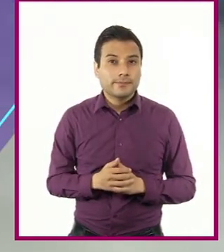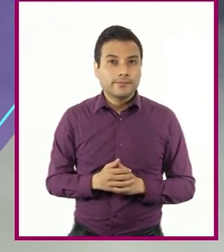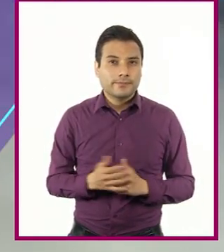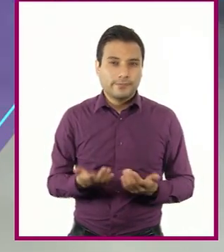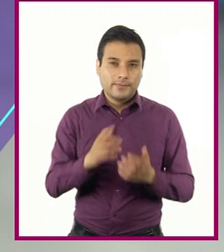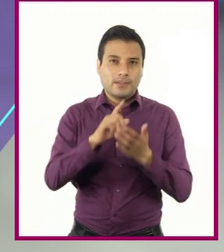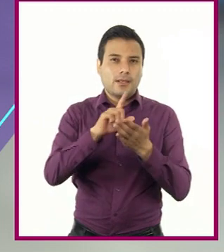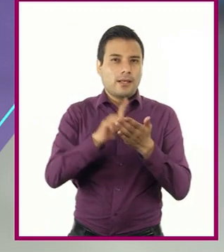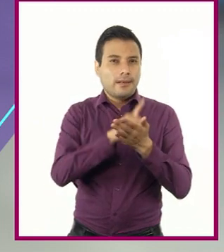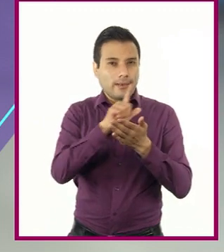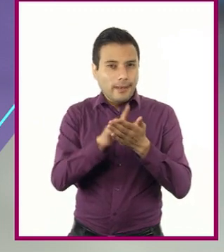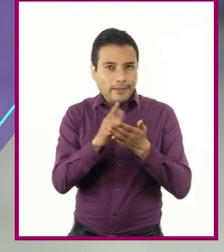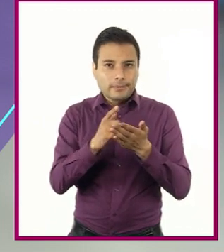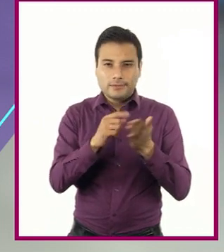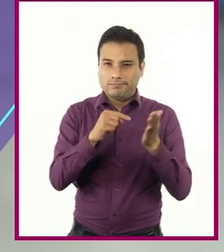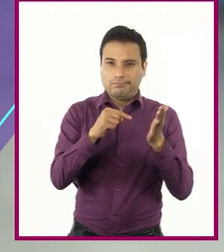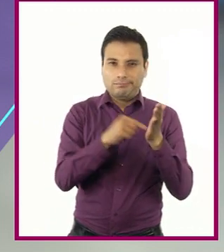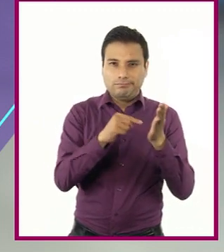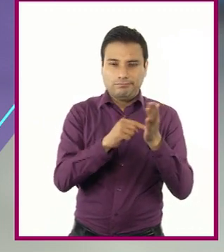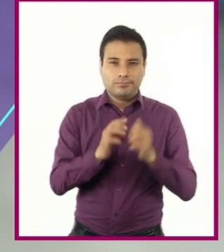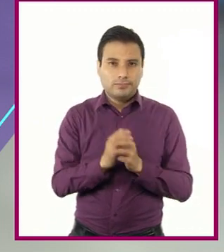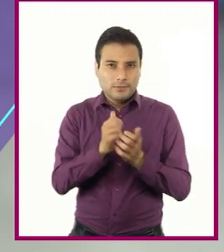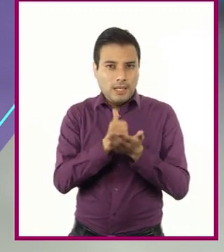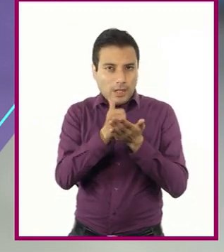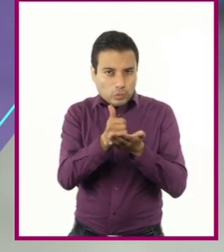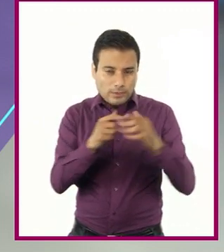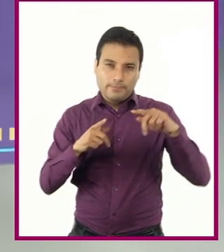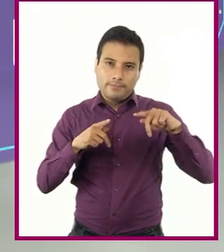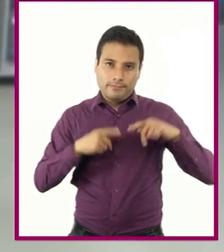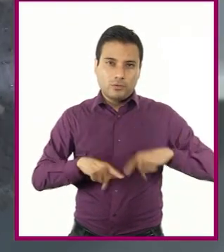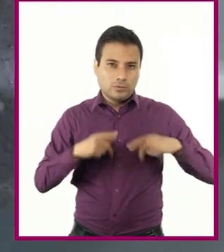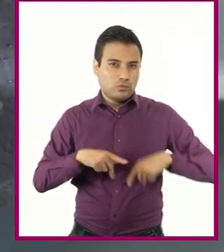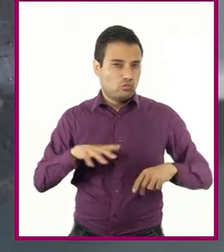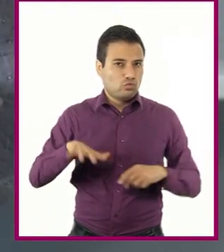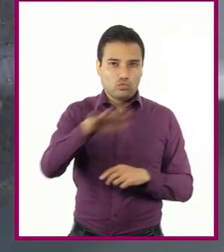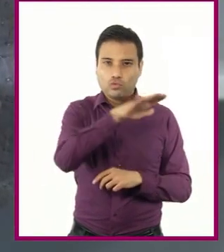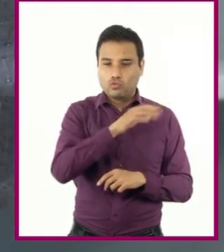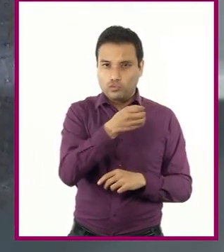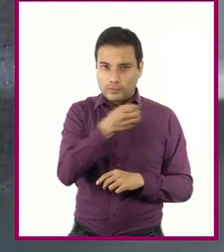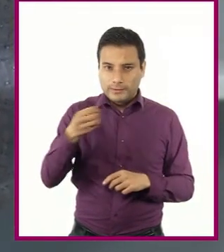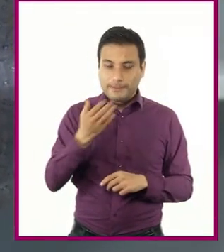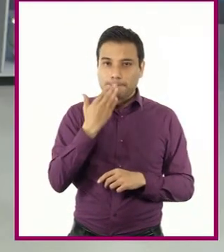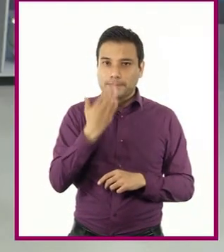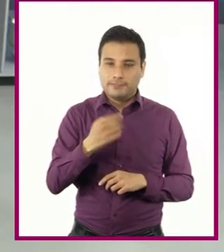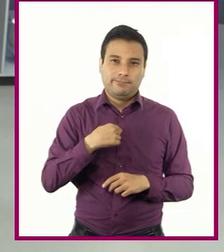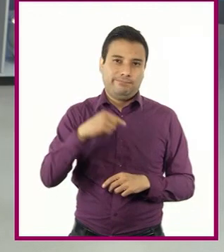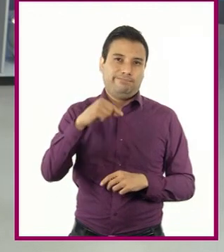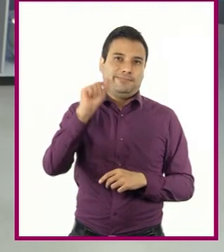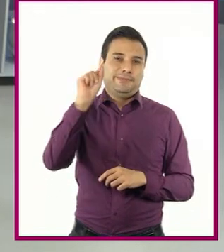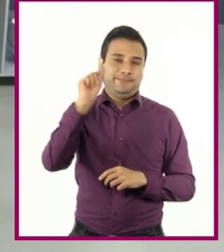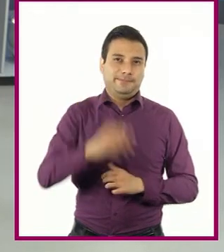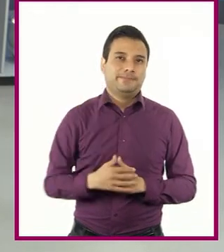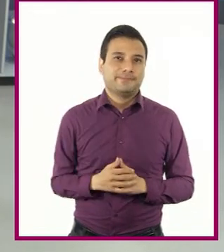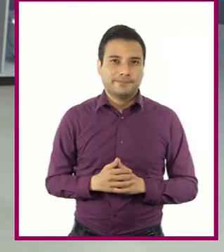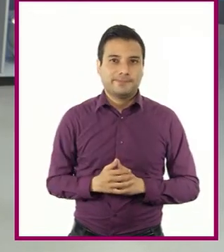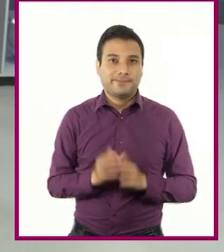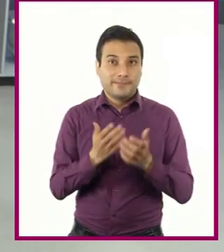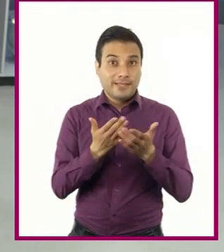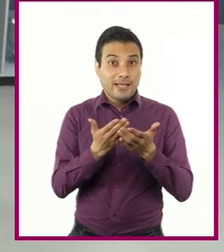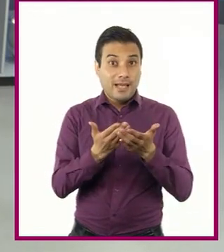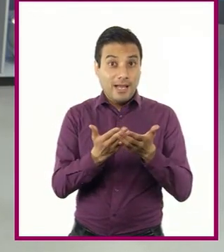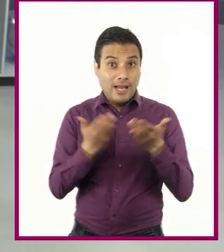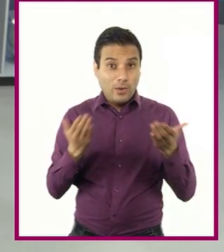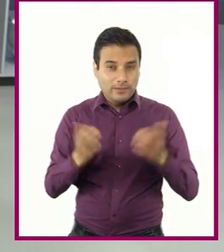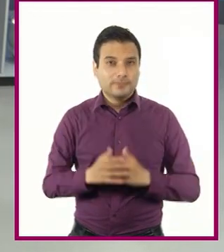las leyes regulan el comportamiento y el funcionamiento de la sociedad. Me pongo una palomita. Ahora me